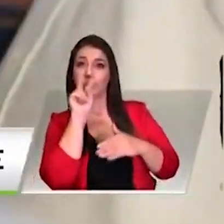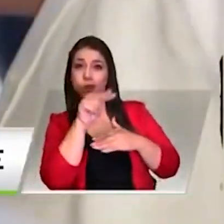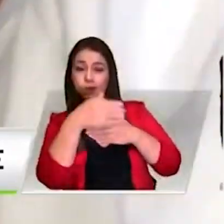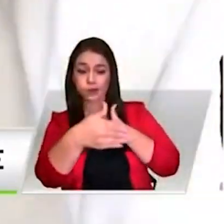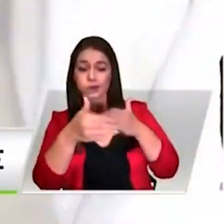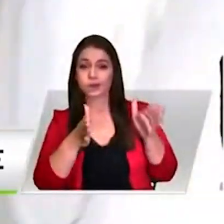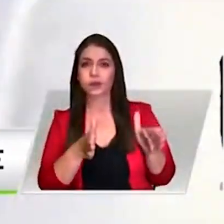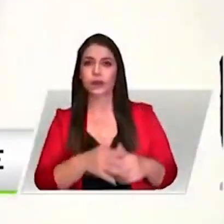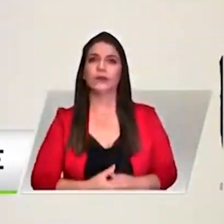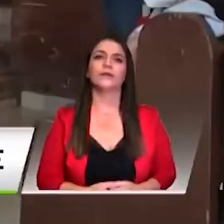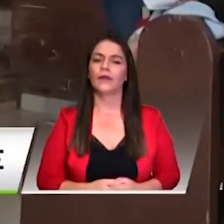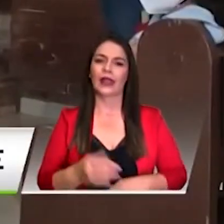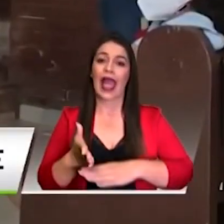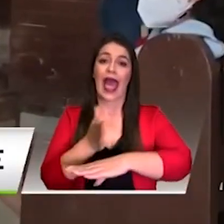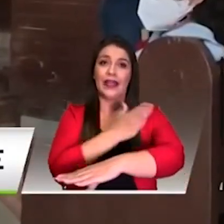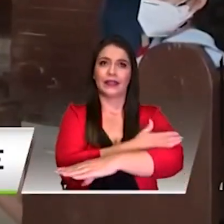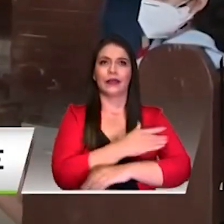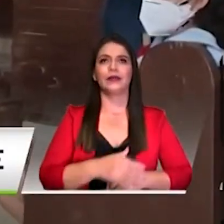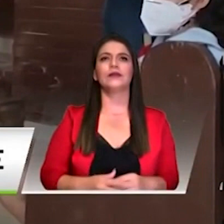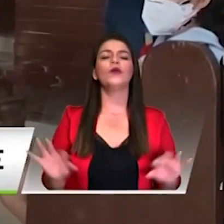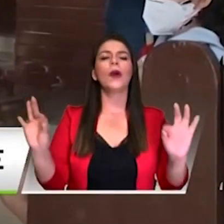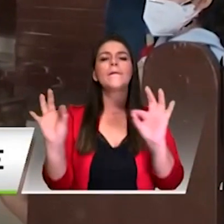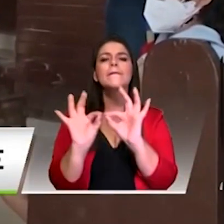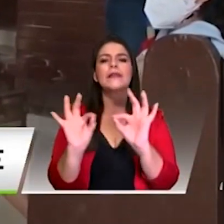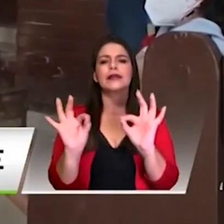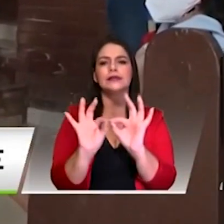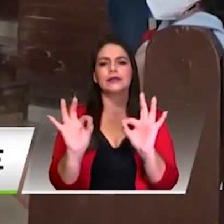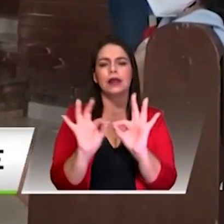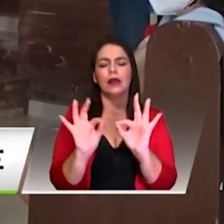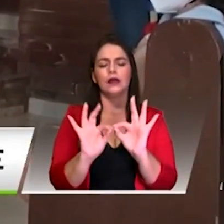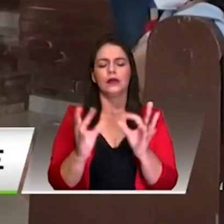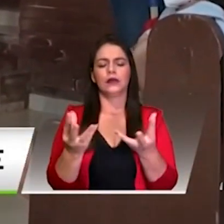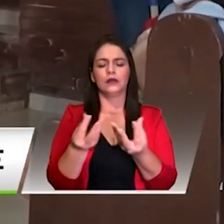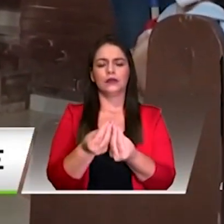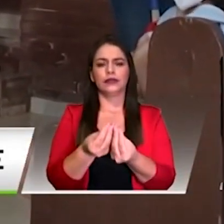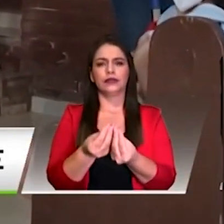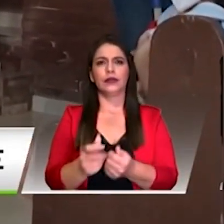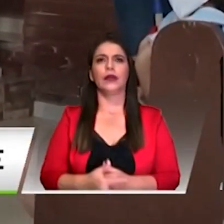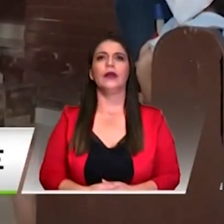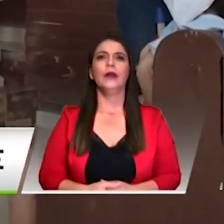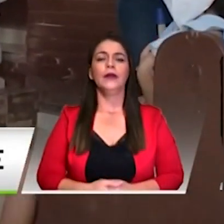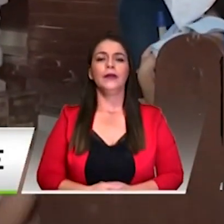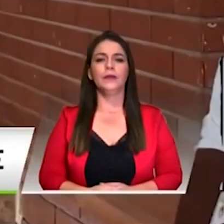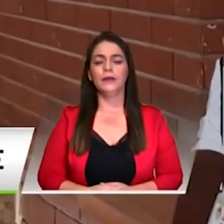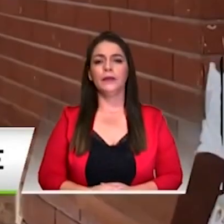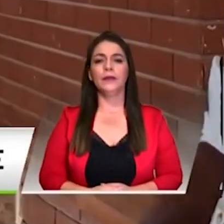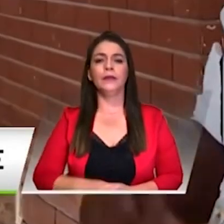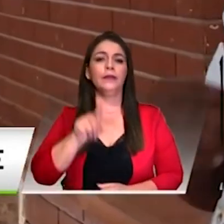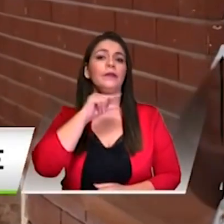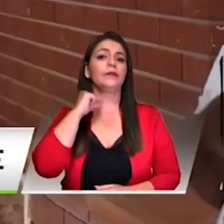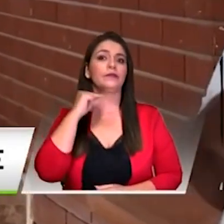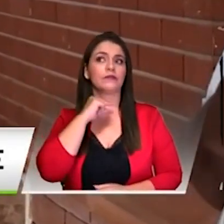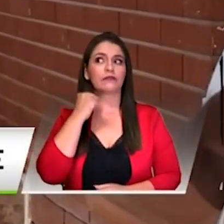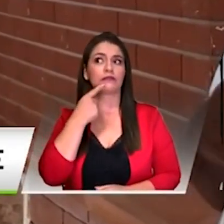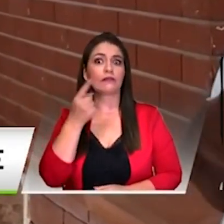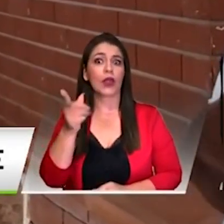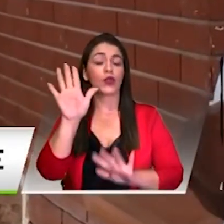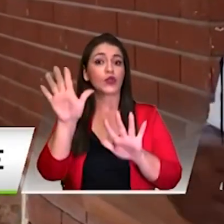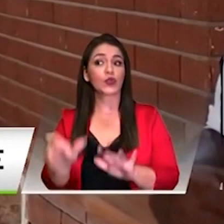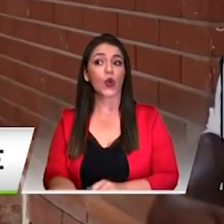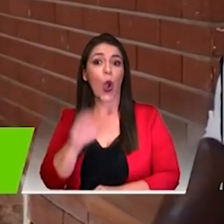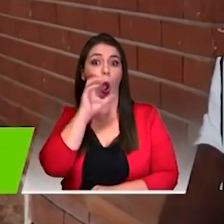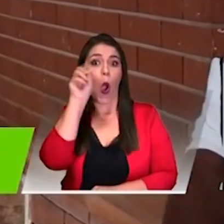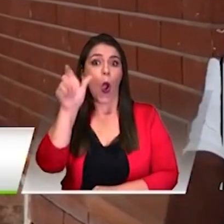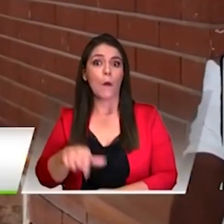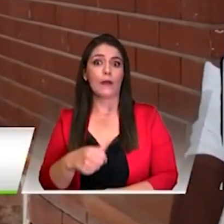Tarazán, se realizó una eucaristía en el corregimiento El 12, donde el sacerdote resaltó las cualidades de Miguel Ángel, así